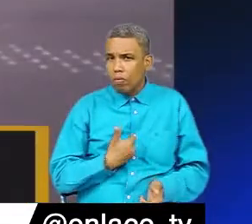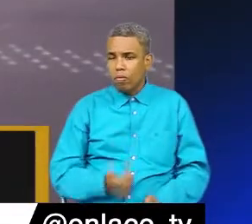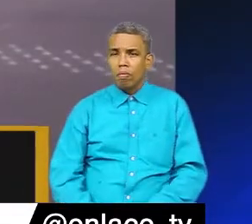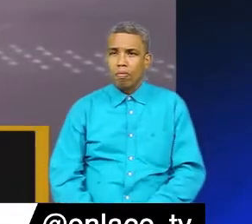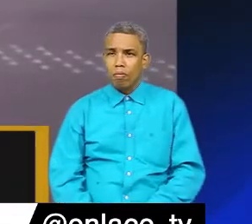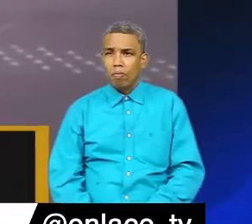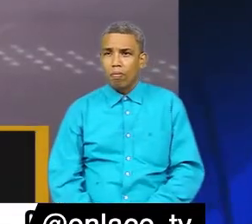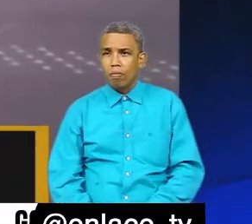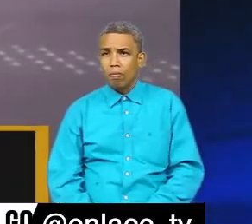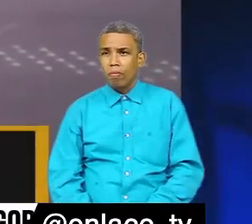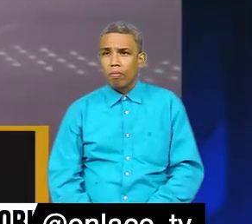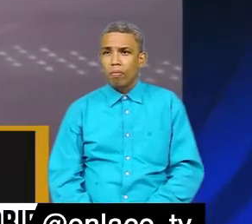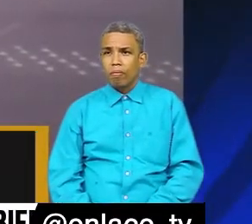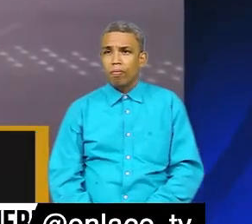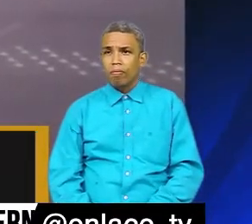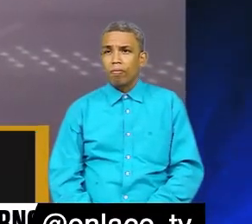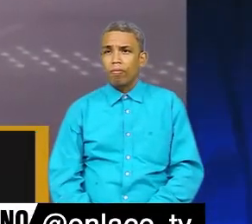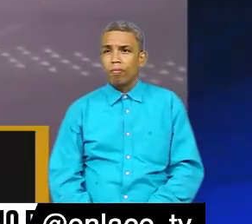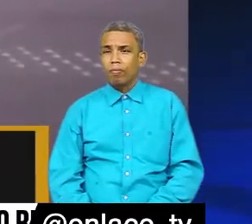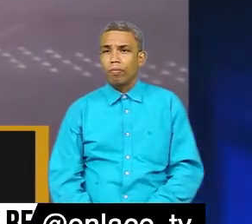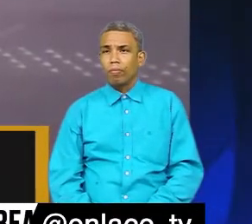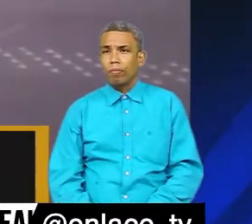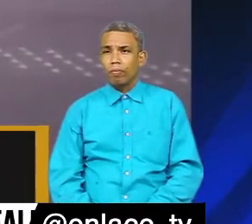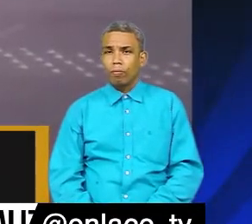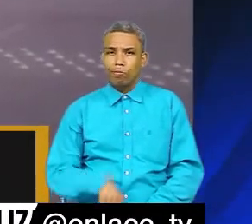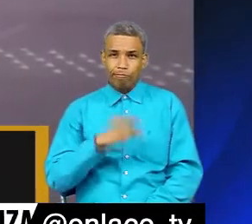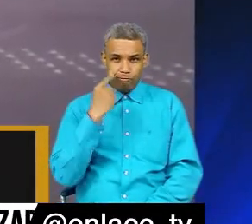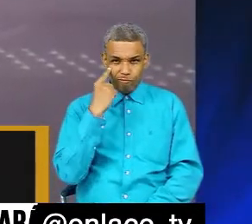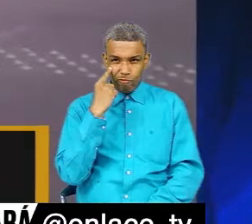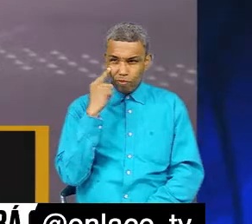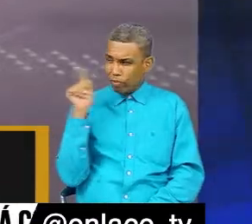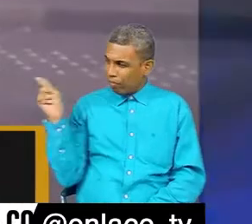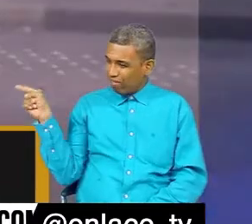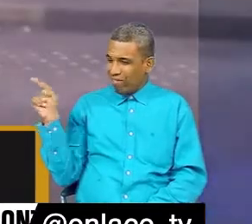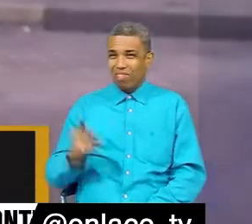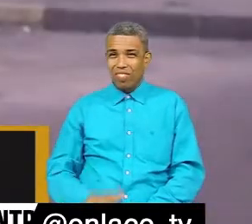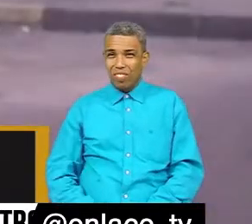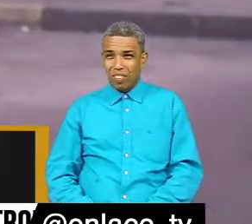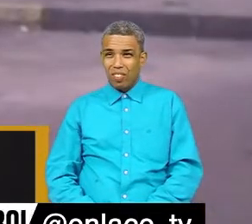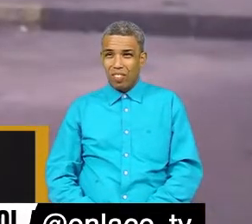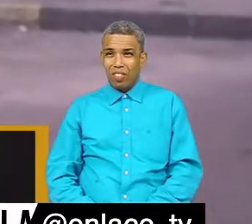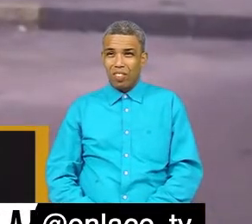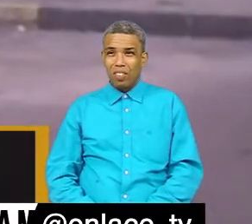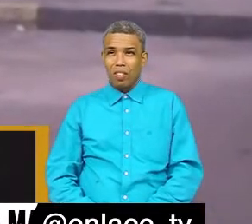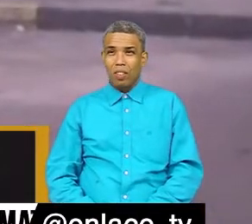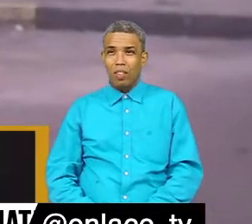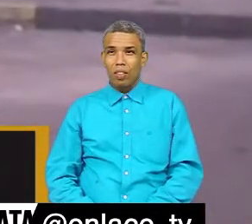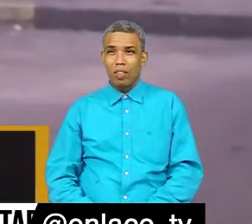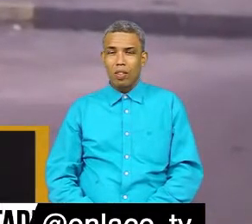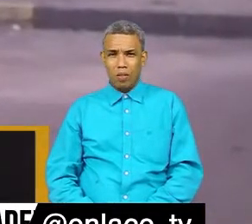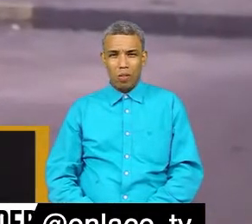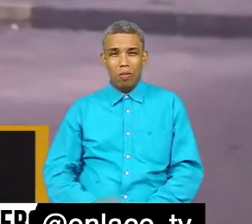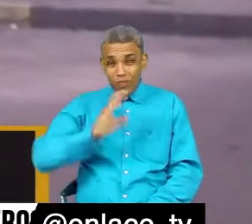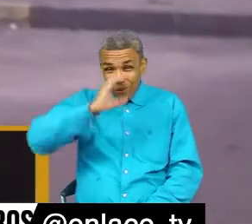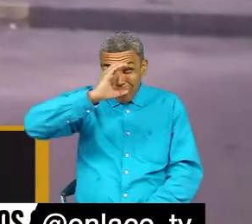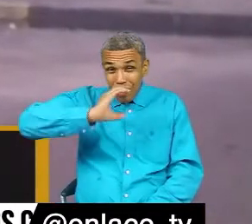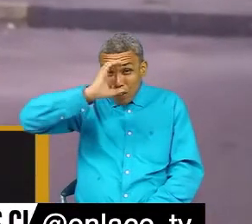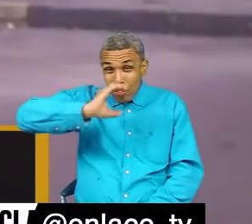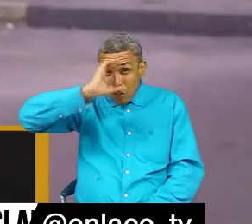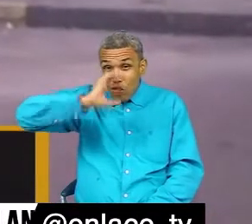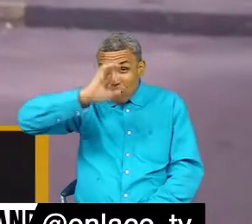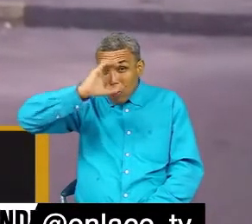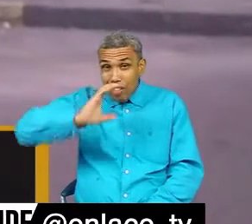En cuanto a la falta de cultura ciudadana, observen esto. Así luce el paseo de los estudiantes que hace aproximadamente